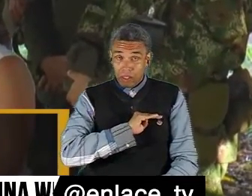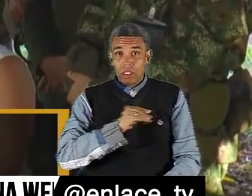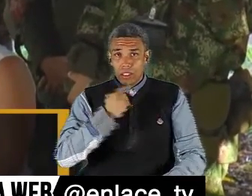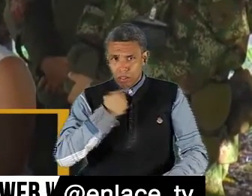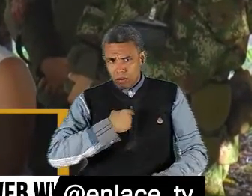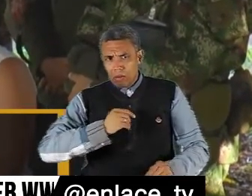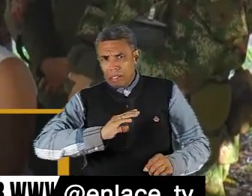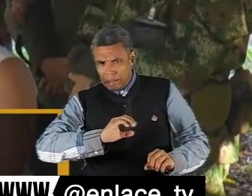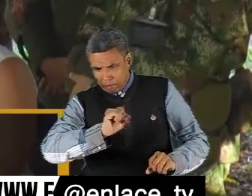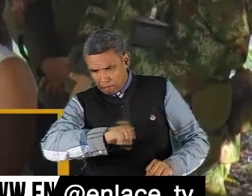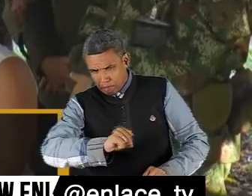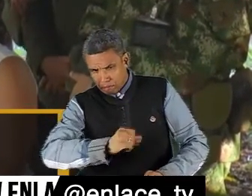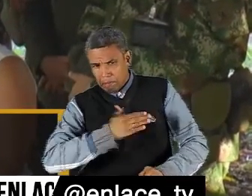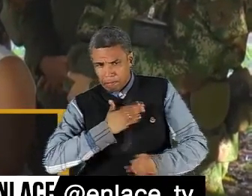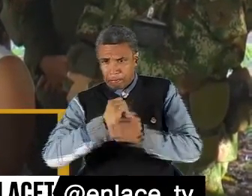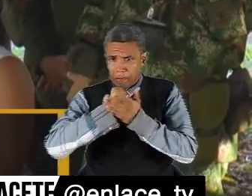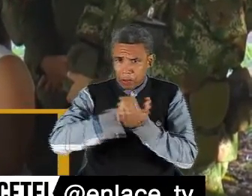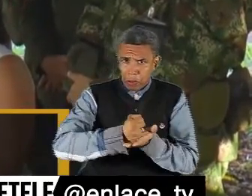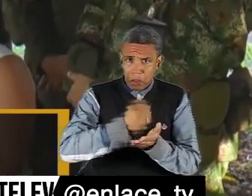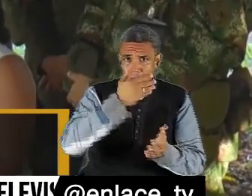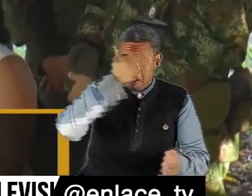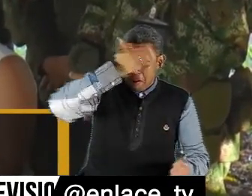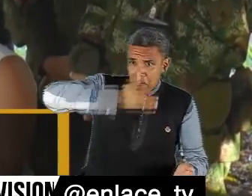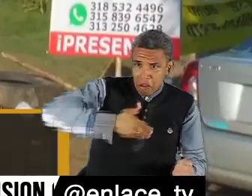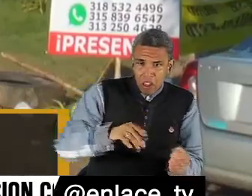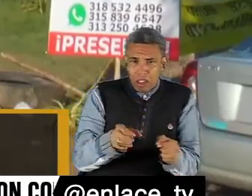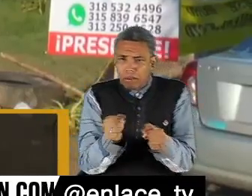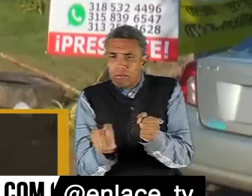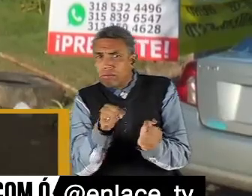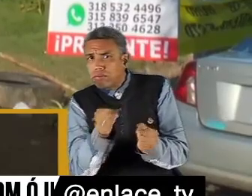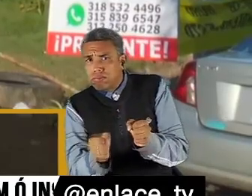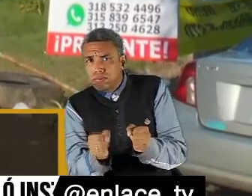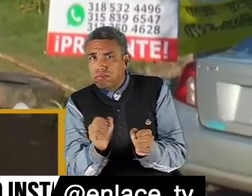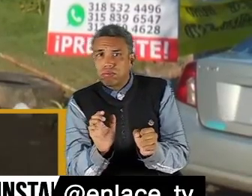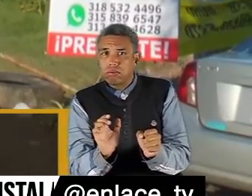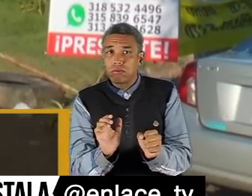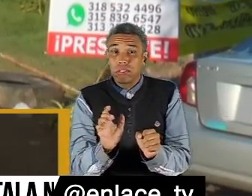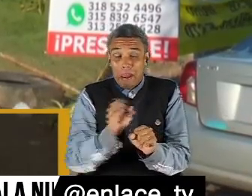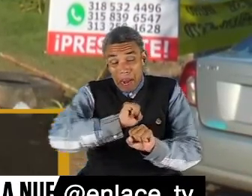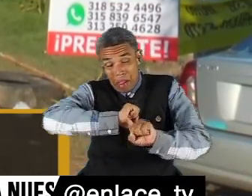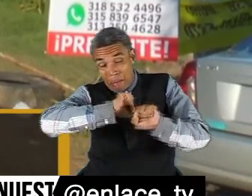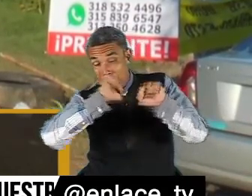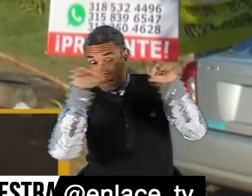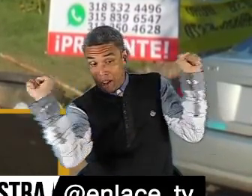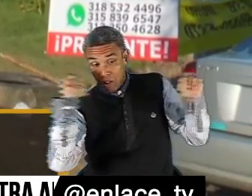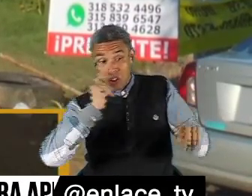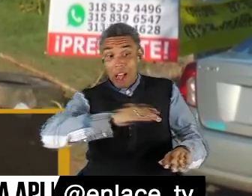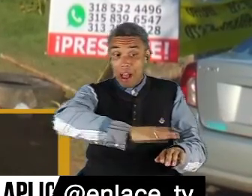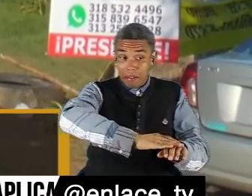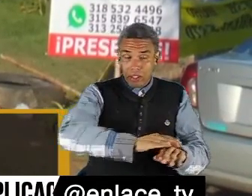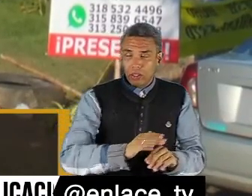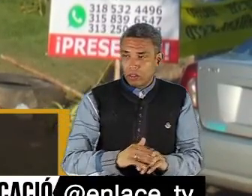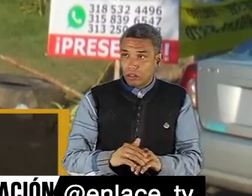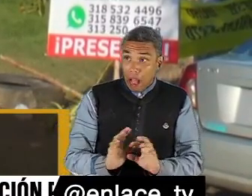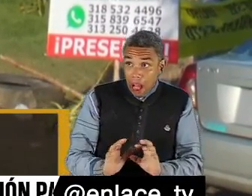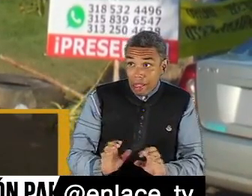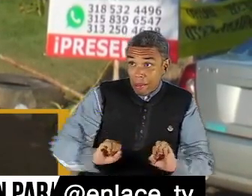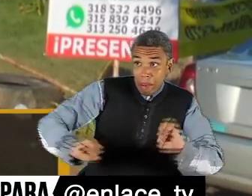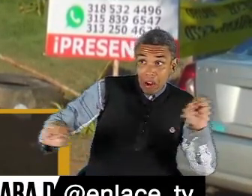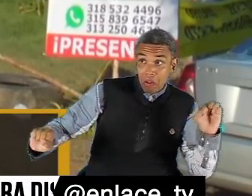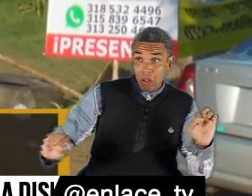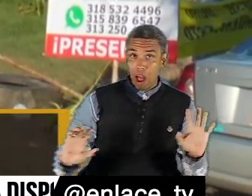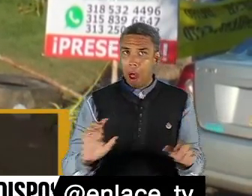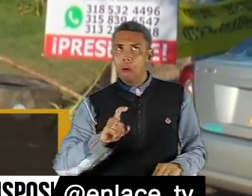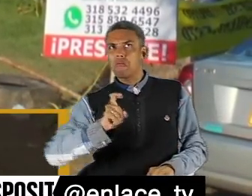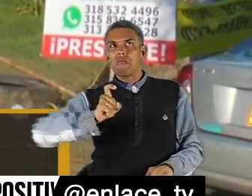Entonces no se hicieron alimentos más que café y pan, porque íbamos a retornar pronto a